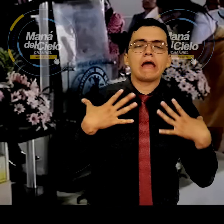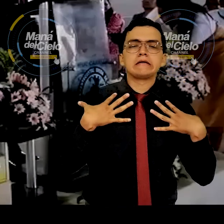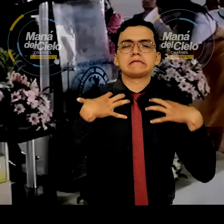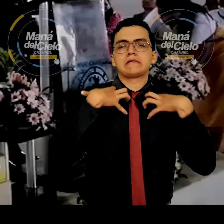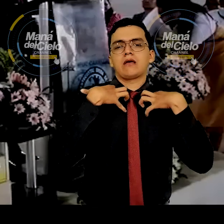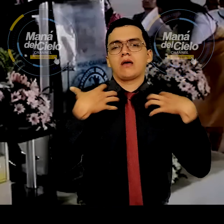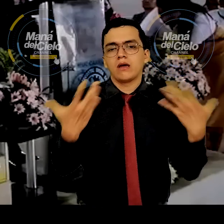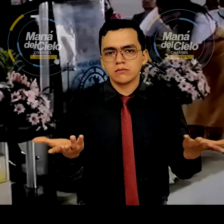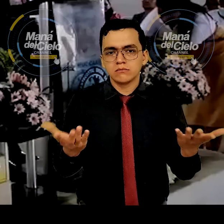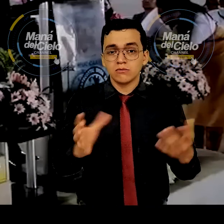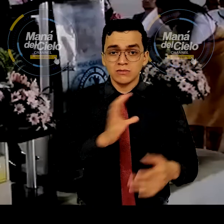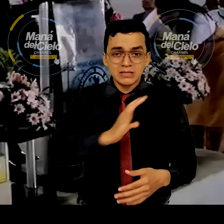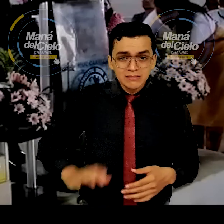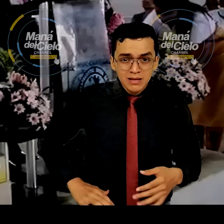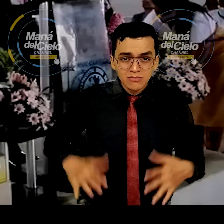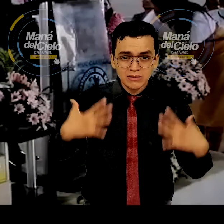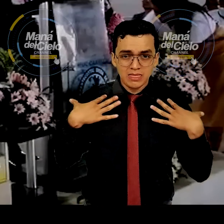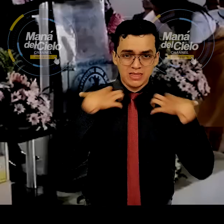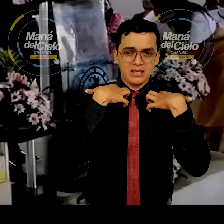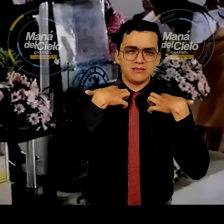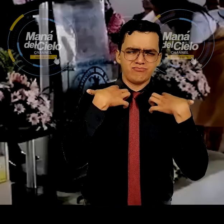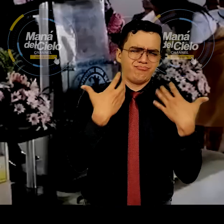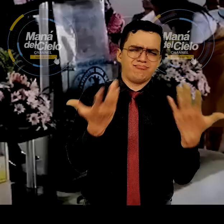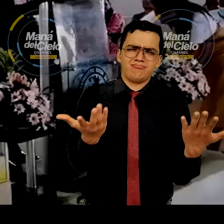Cristiano nunca debe sufrir de estrés.